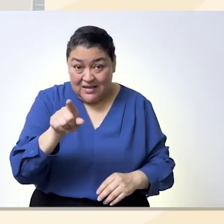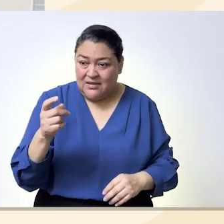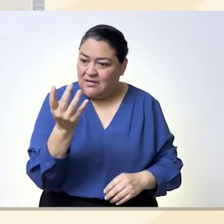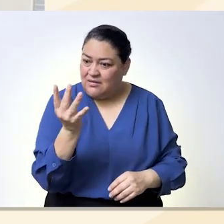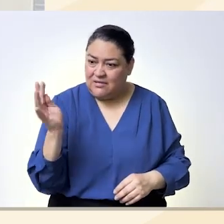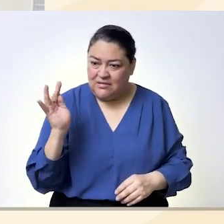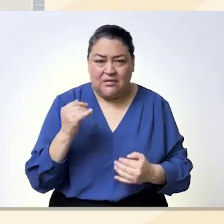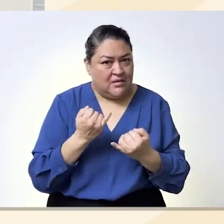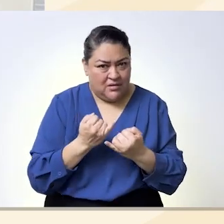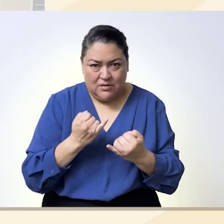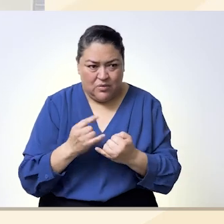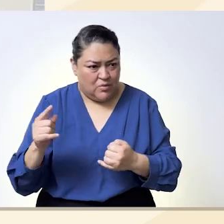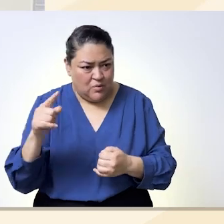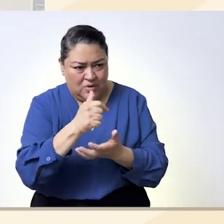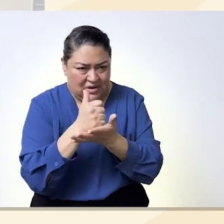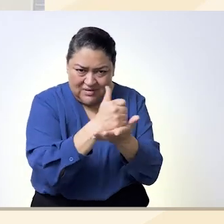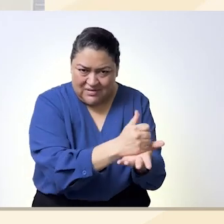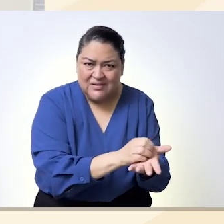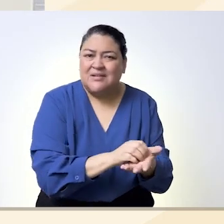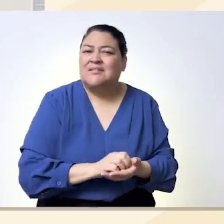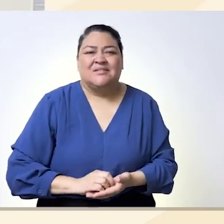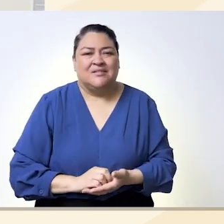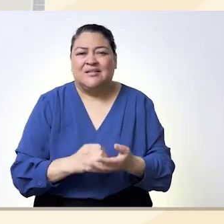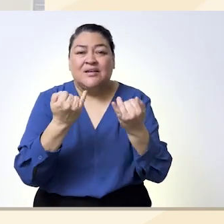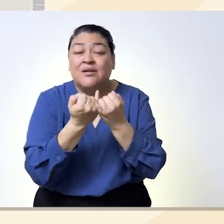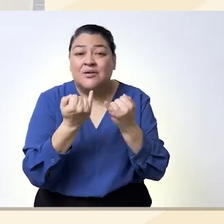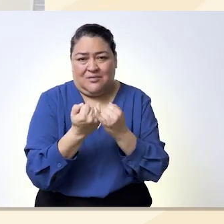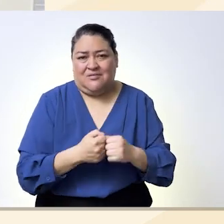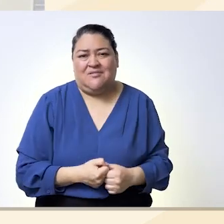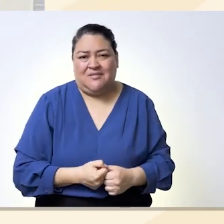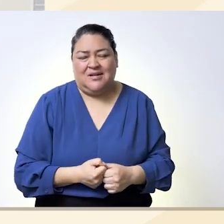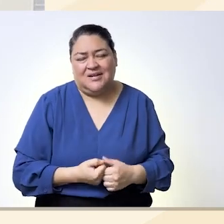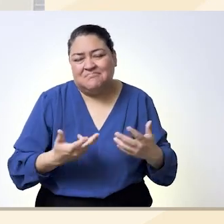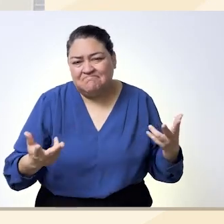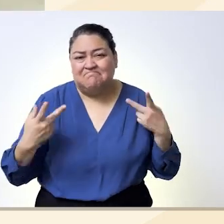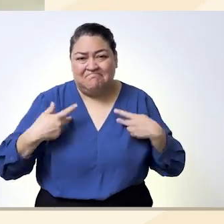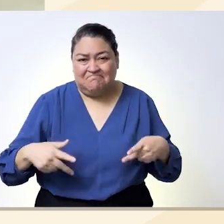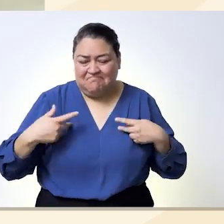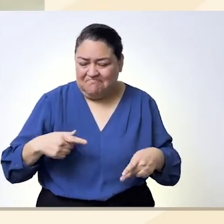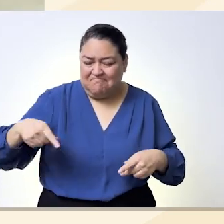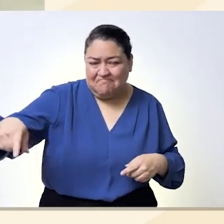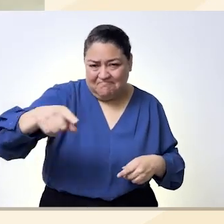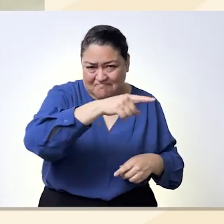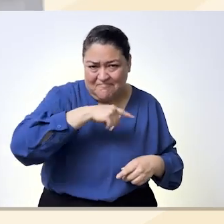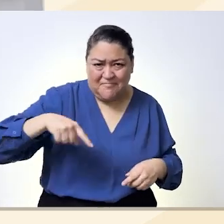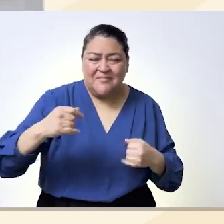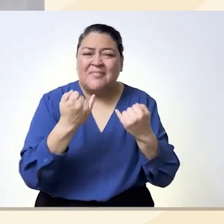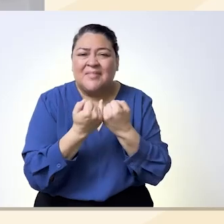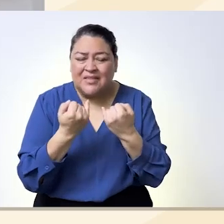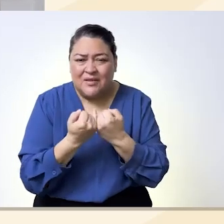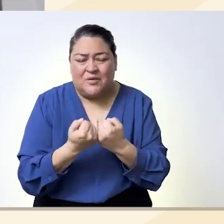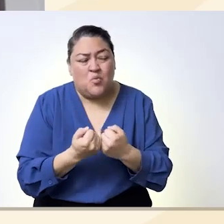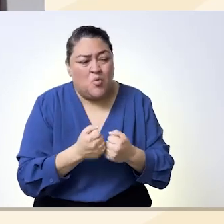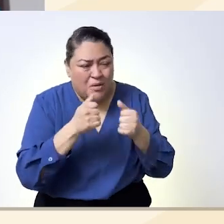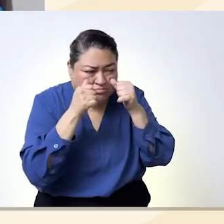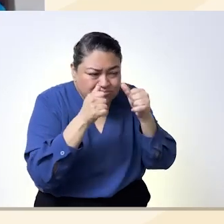Creo que hay que dejar de responsabilidad también a las personas neurodivergentes de que se nos entienda y de que estemos educando. Creo que hay